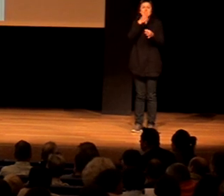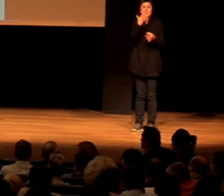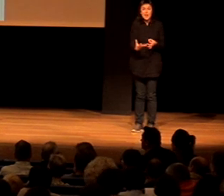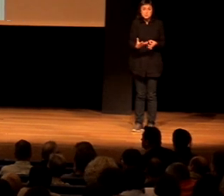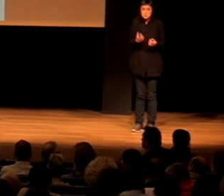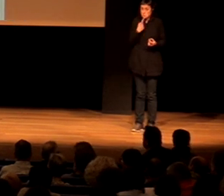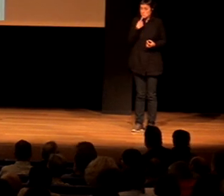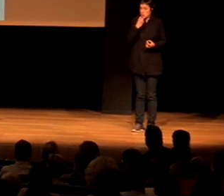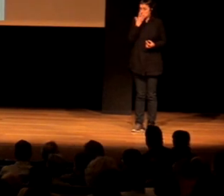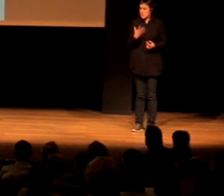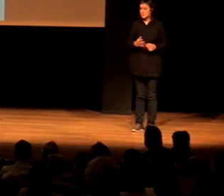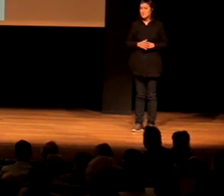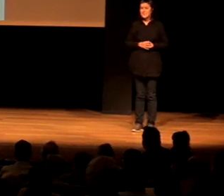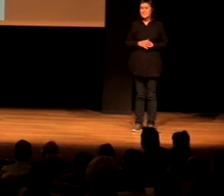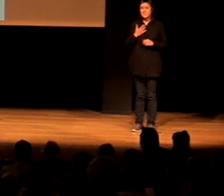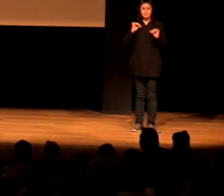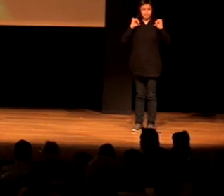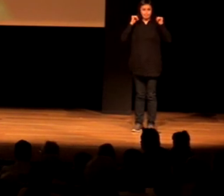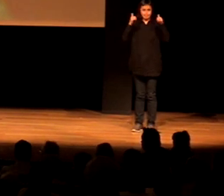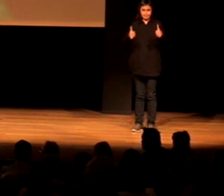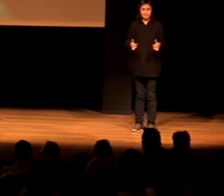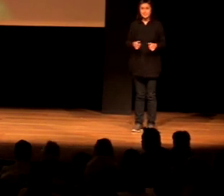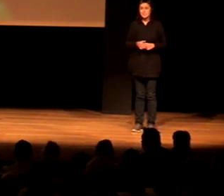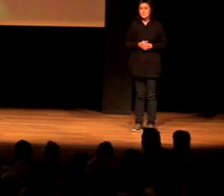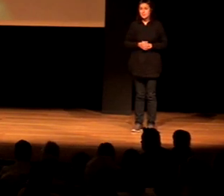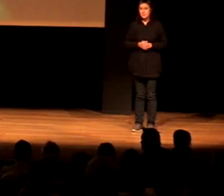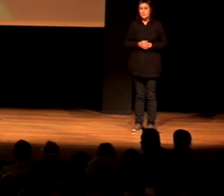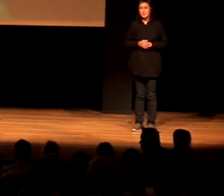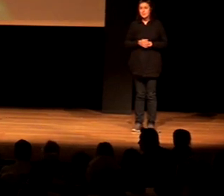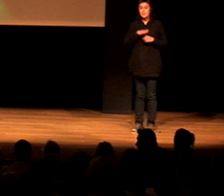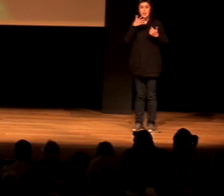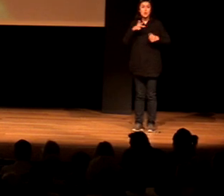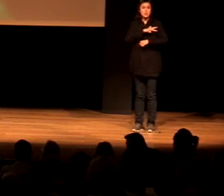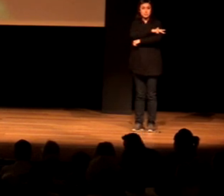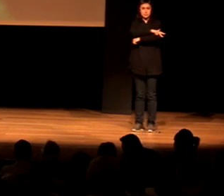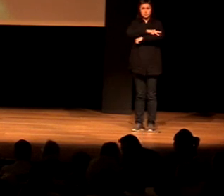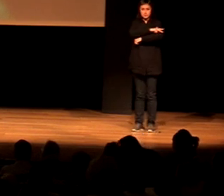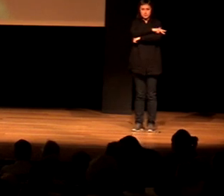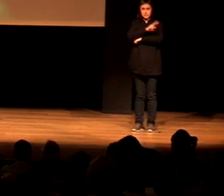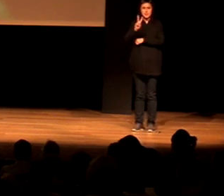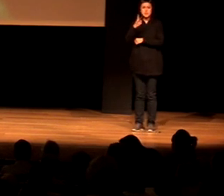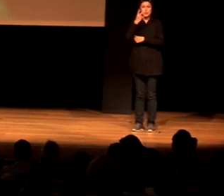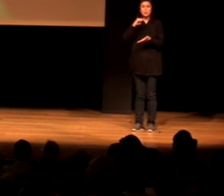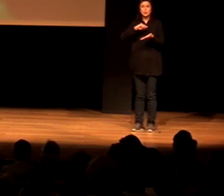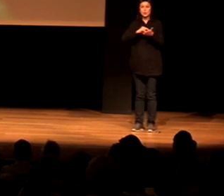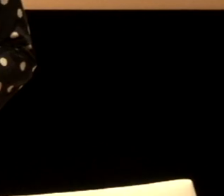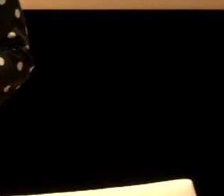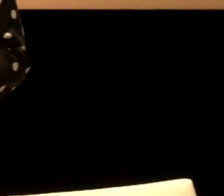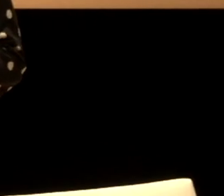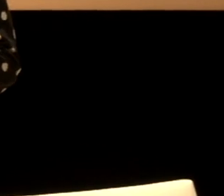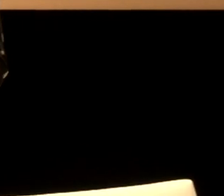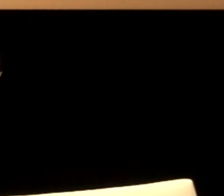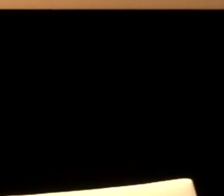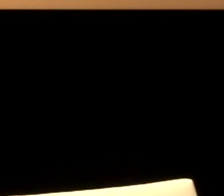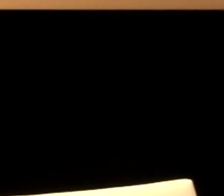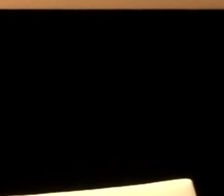Pero dugo, va, así en gogara. Goazen, esa gutzera, ya horlaritzaren, bigarren plana, inclusió oraco. Vamos